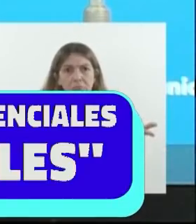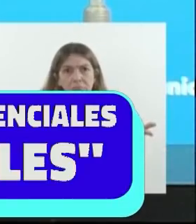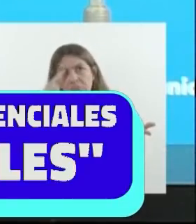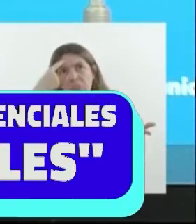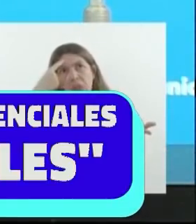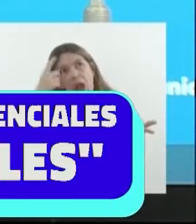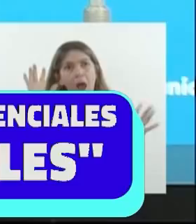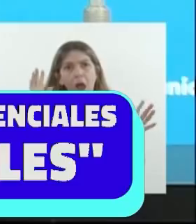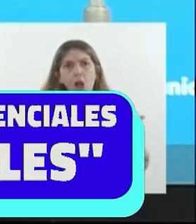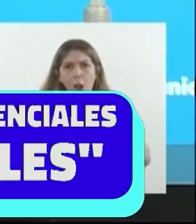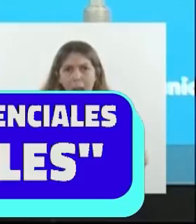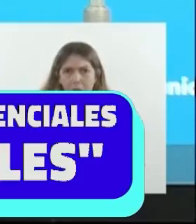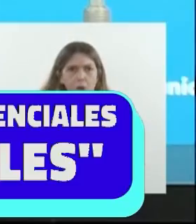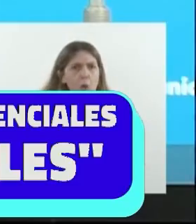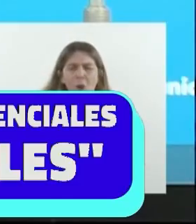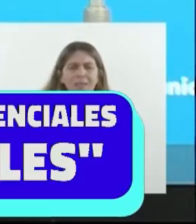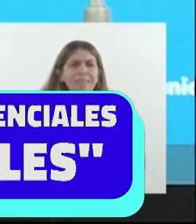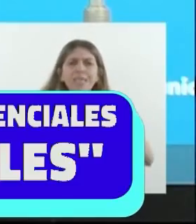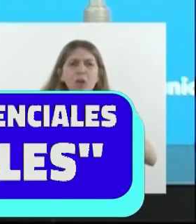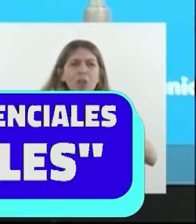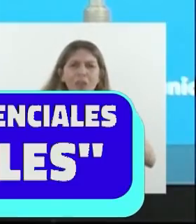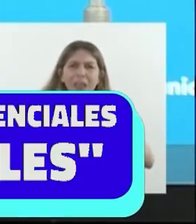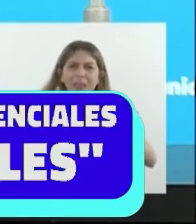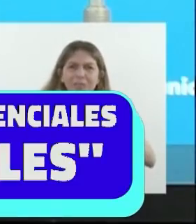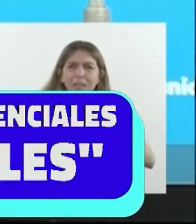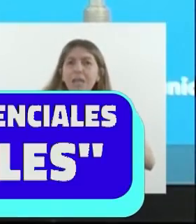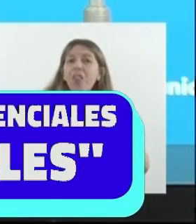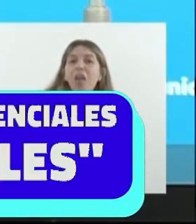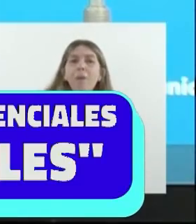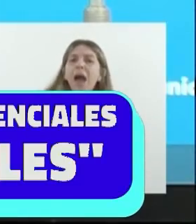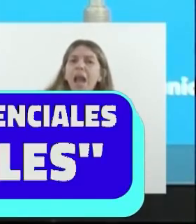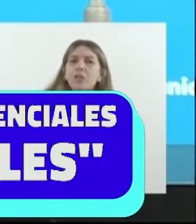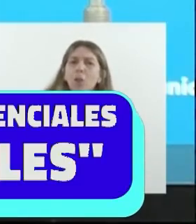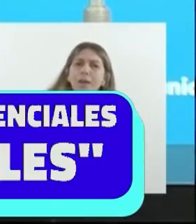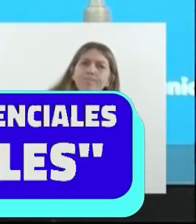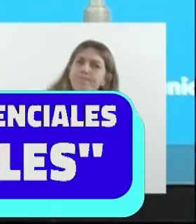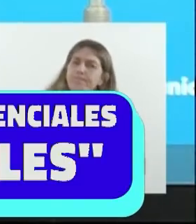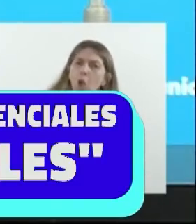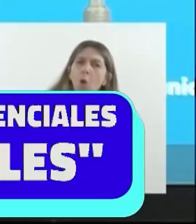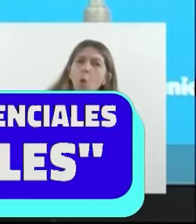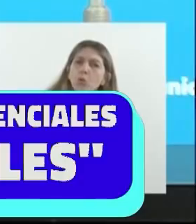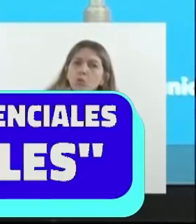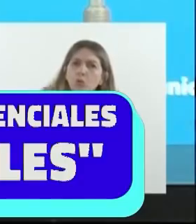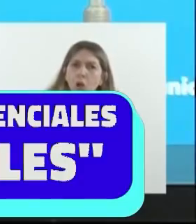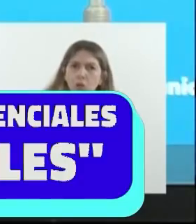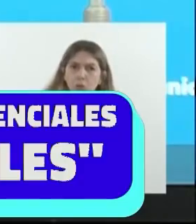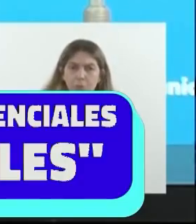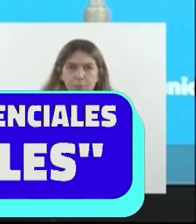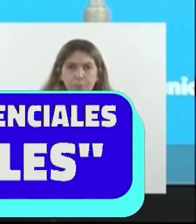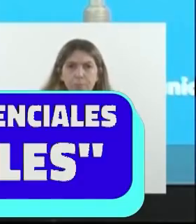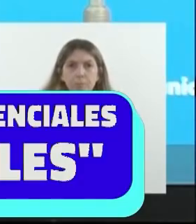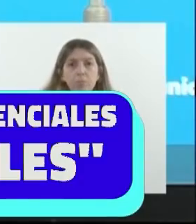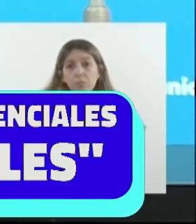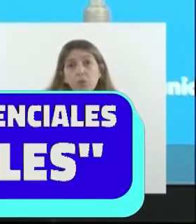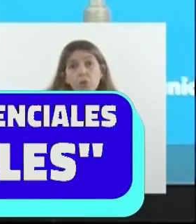Estamos en una situación muy difícil y tenemos que resolverla juntos, juntos. Yo